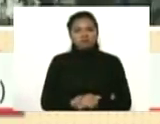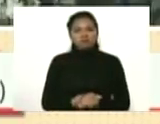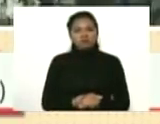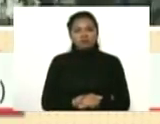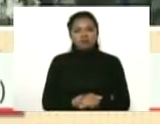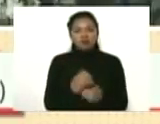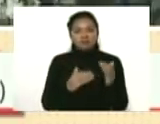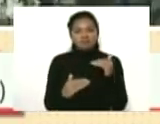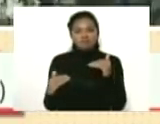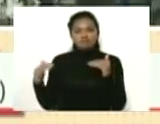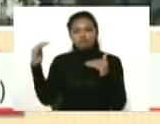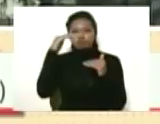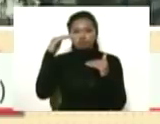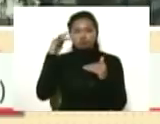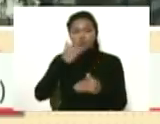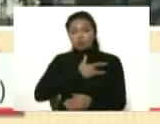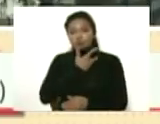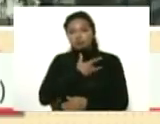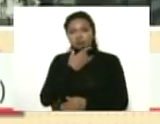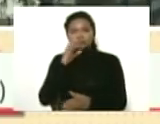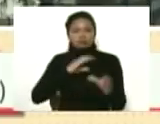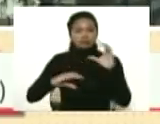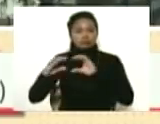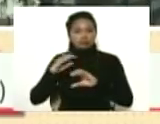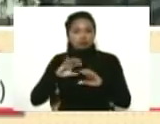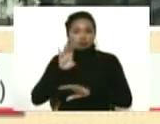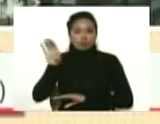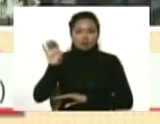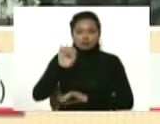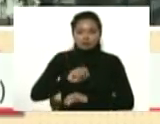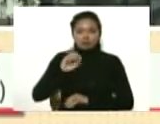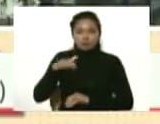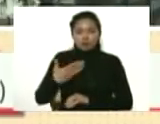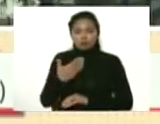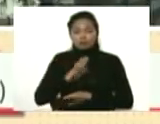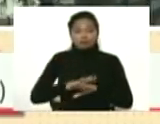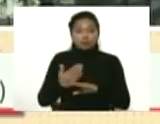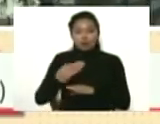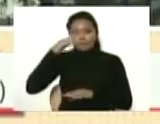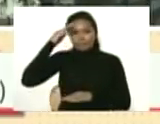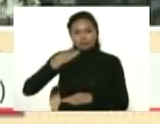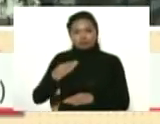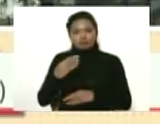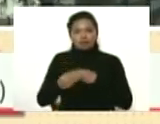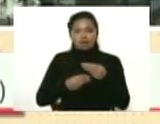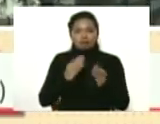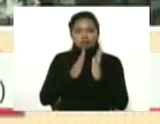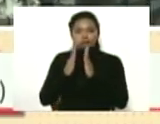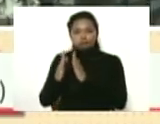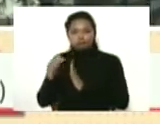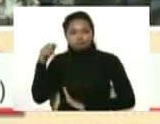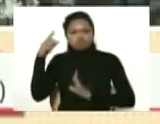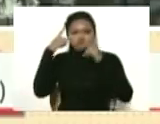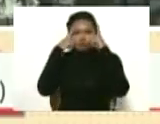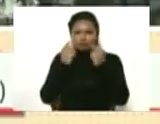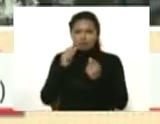al más alto nivel universitario y científico del país, para que nuestra milicia sea cada vez más